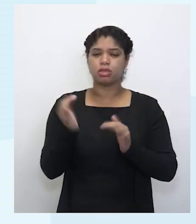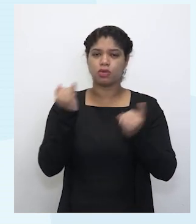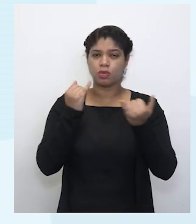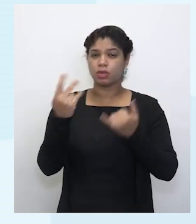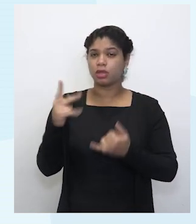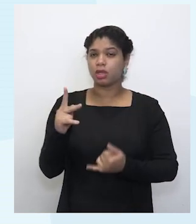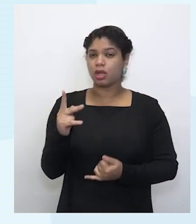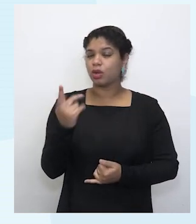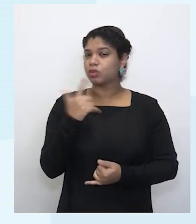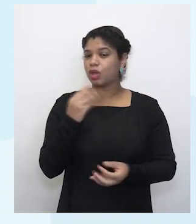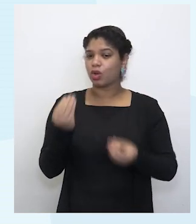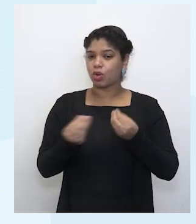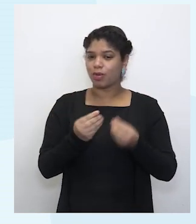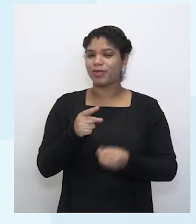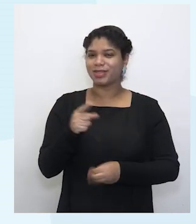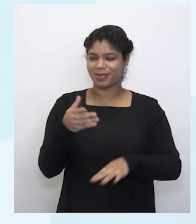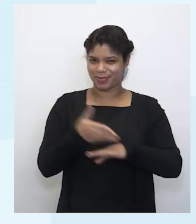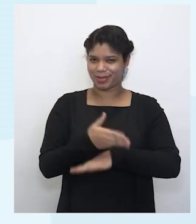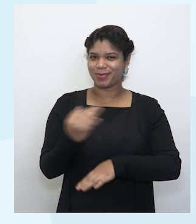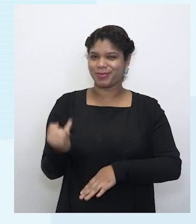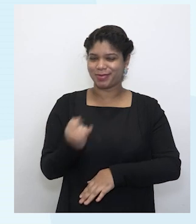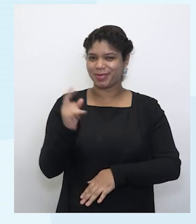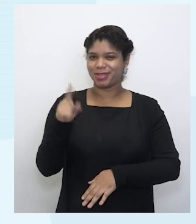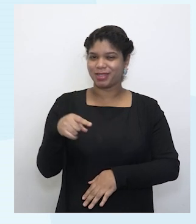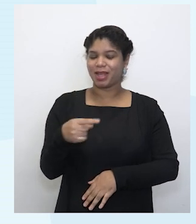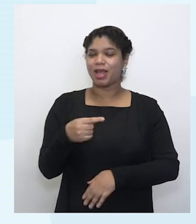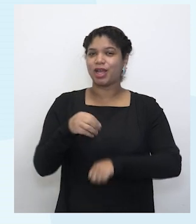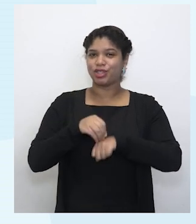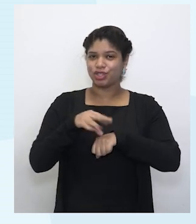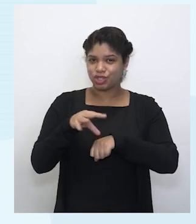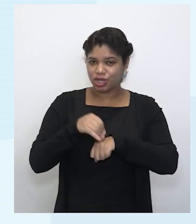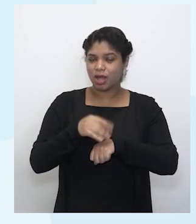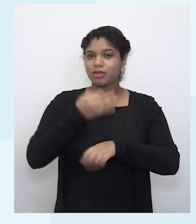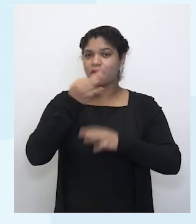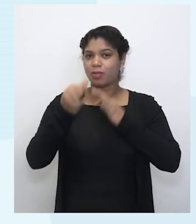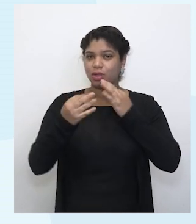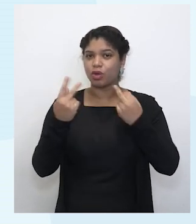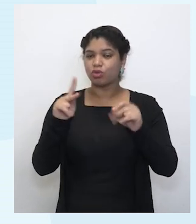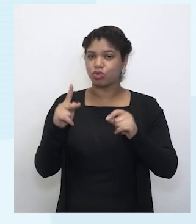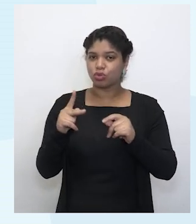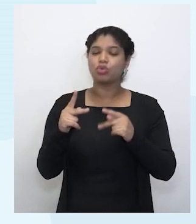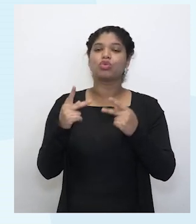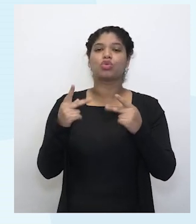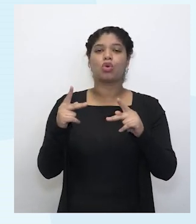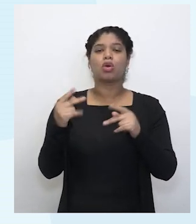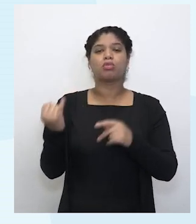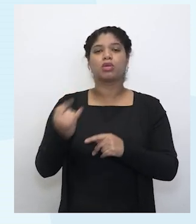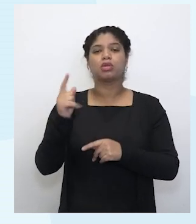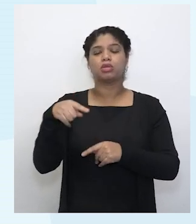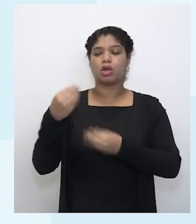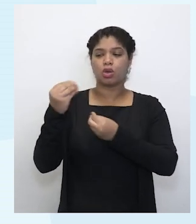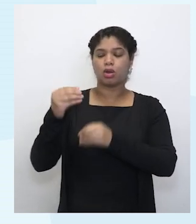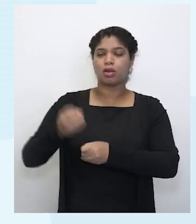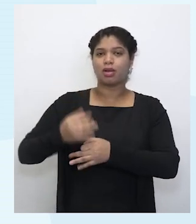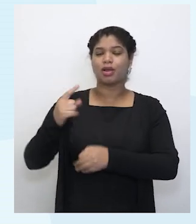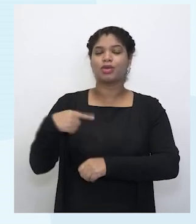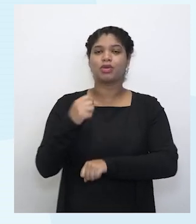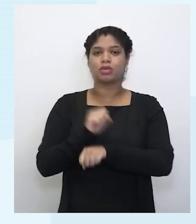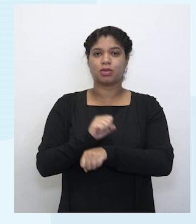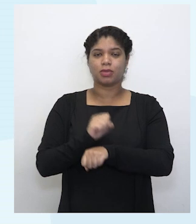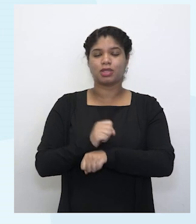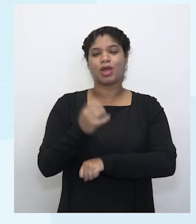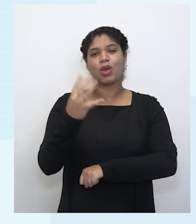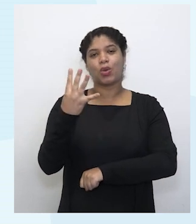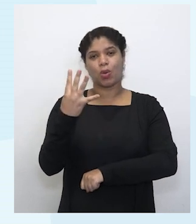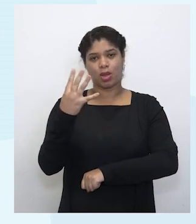eles? Participe, traga suas opiniões para a gente, né? E nós vamos ficar aguardando e